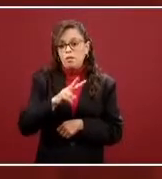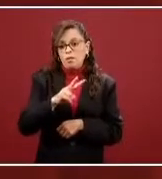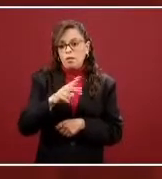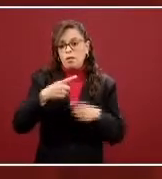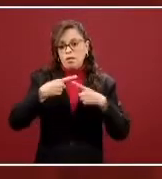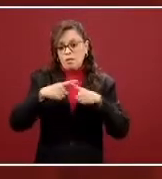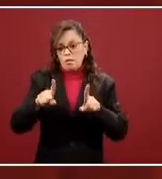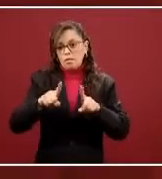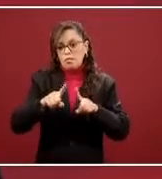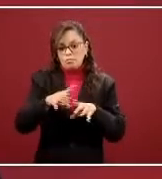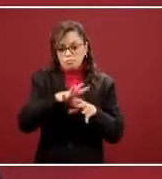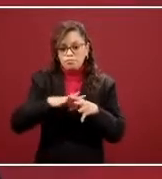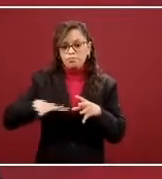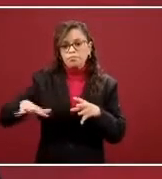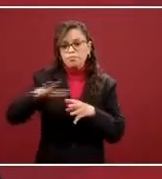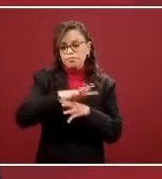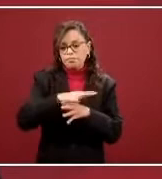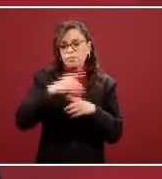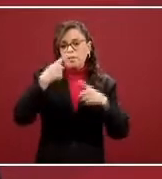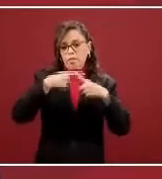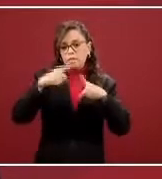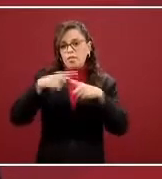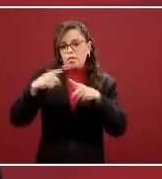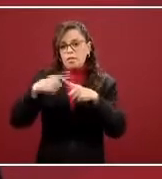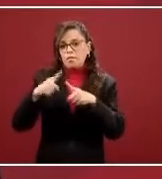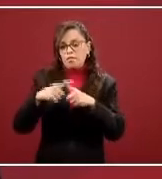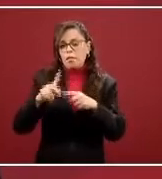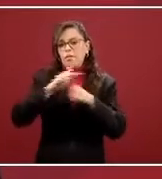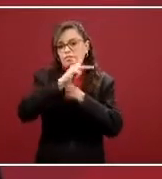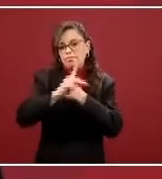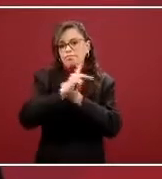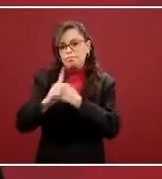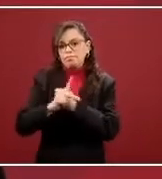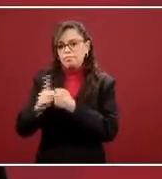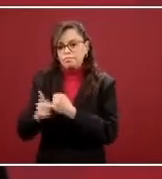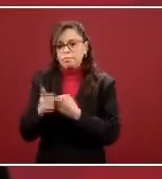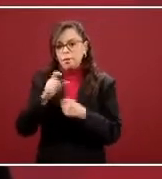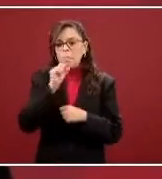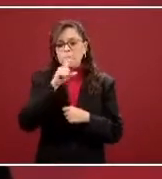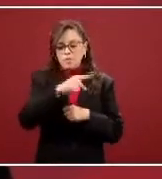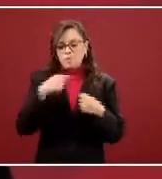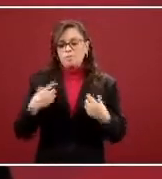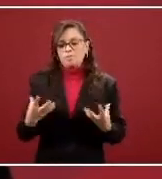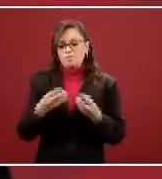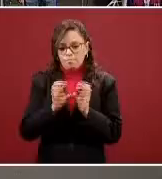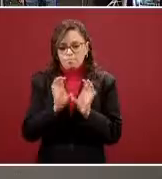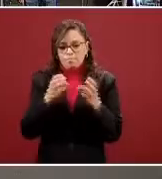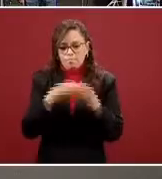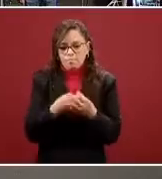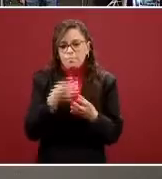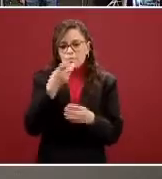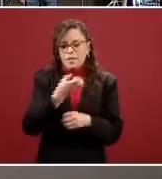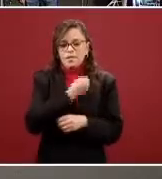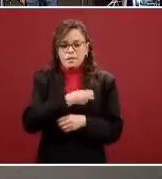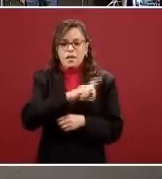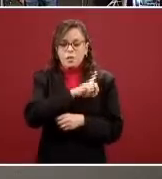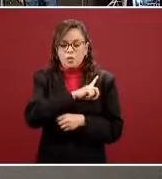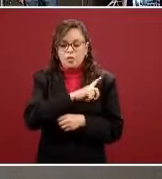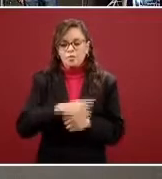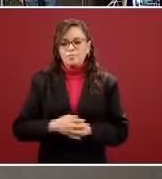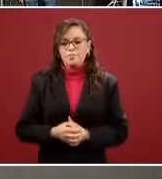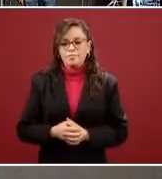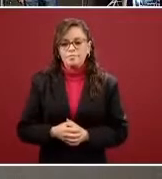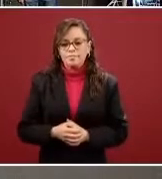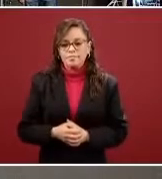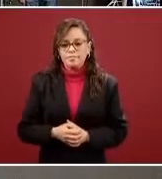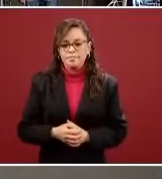está entre las naciones. Nosotros, claro, lógicamente estaremos integrándonos con el componente de salud, ¿no? Habíamos otorgado la